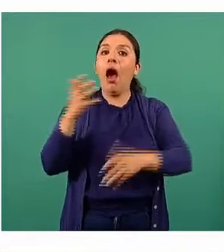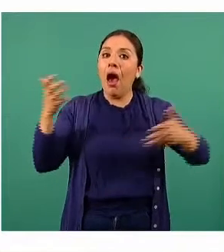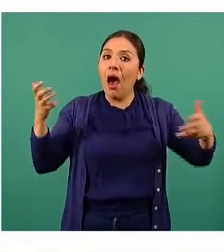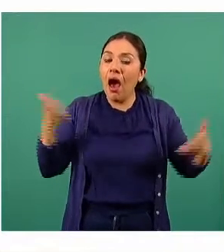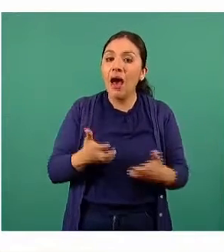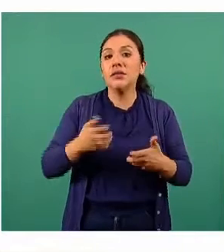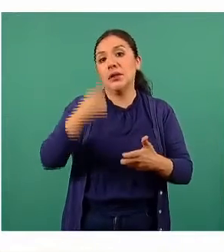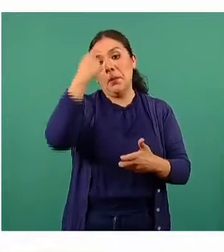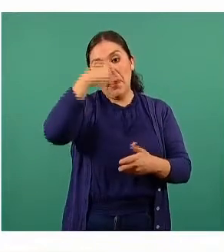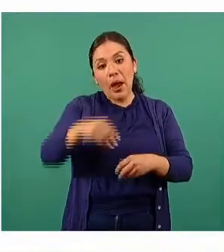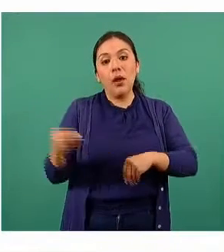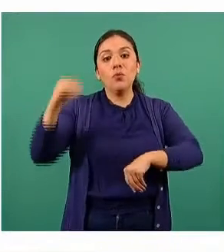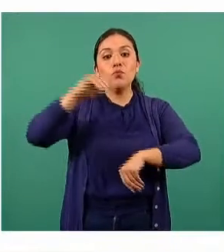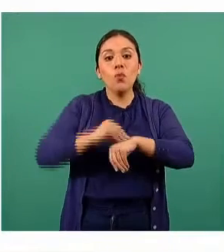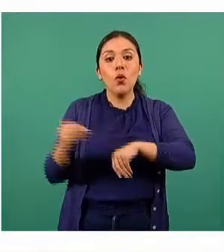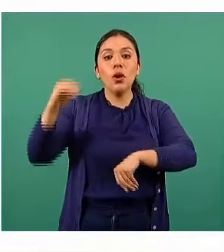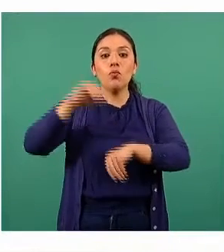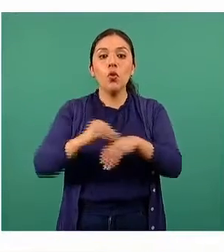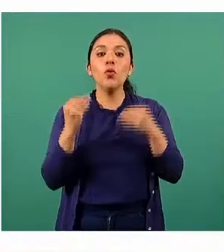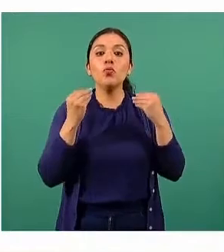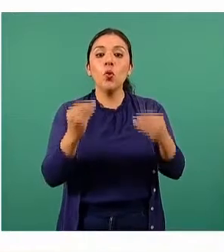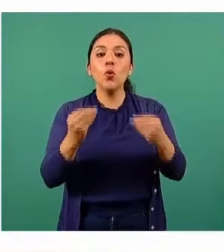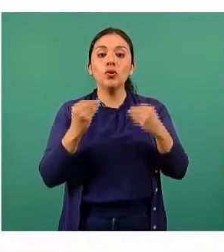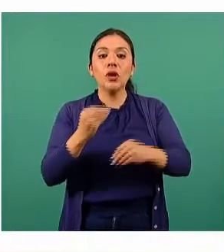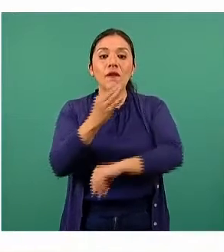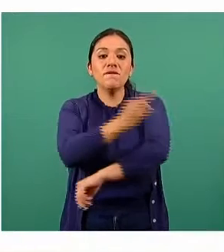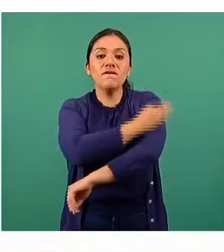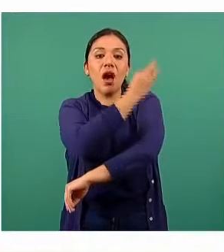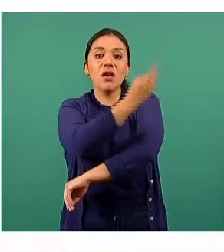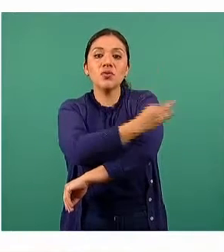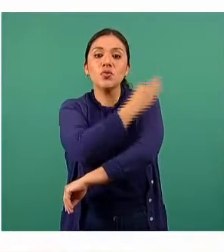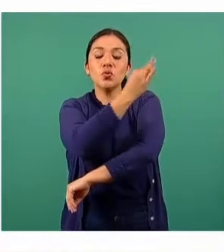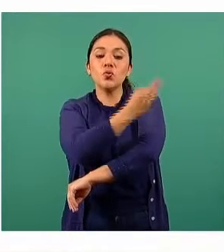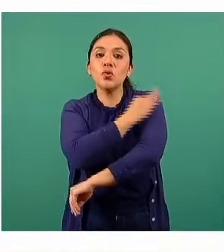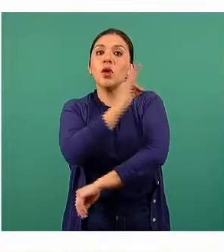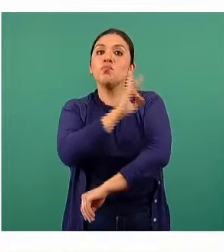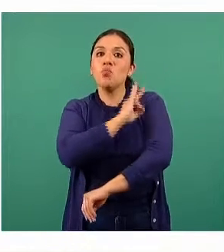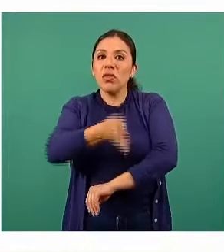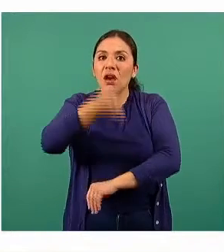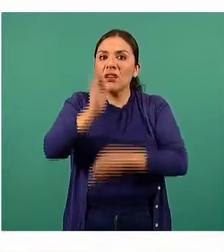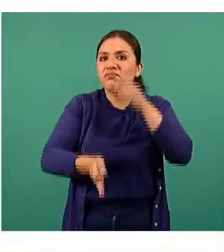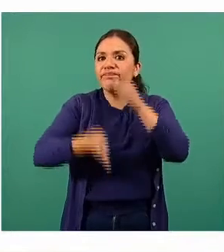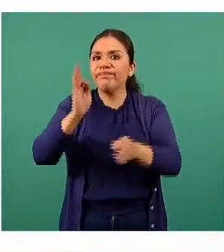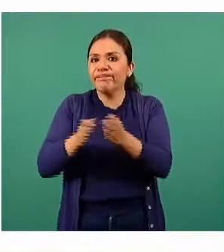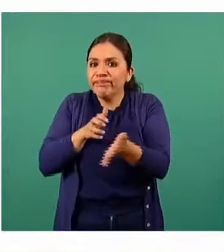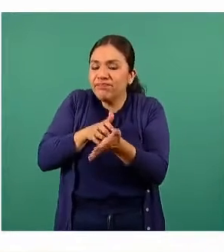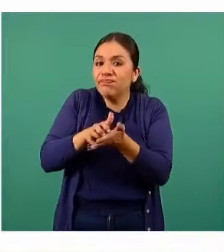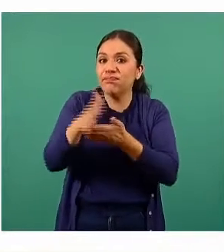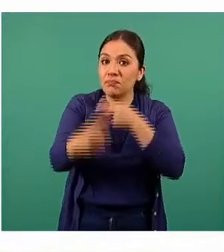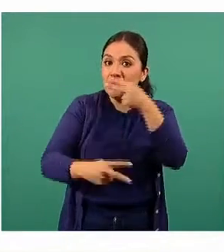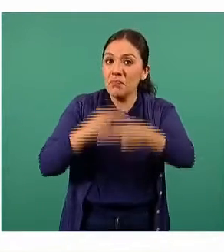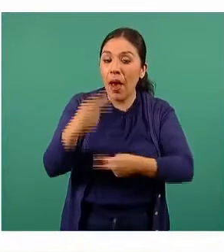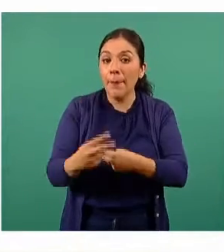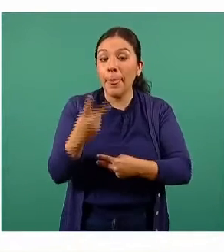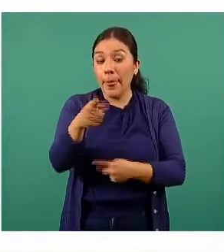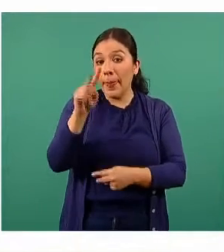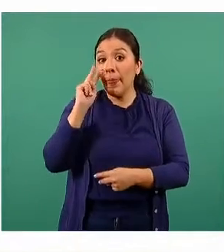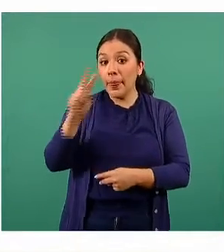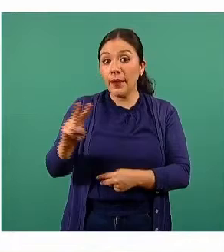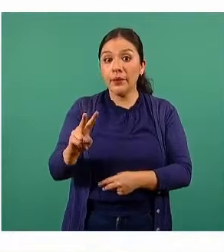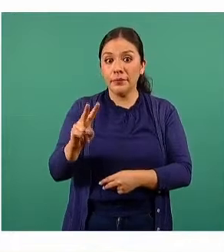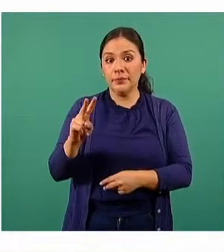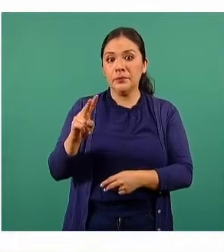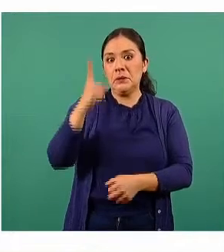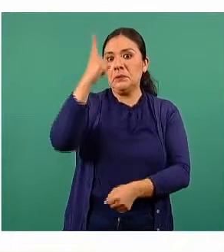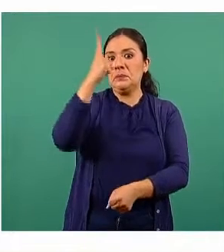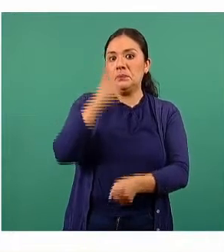contribuyeron a la mayor cantidad o a que esta meta pudiera ser alcanzada. Y bueno, pues obviamente podemos